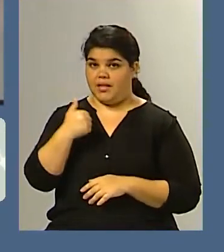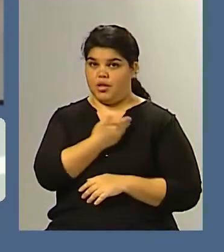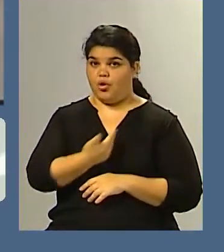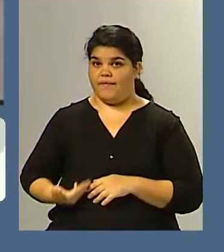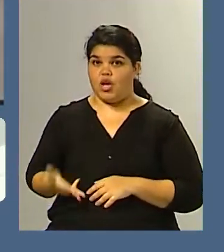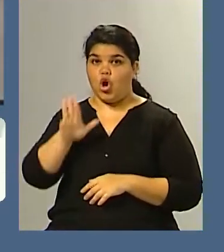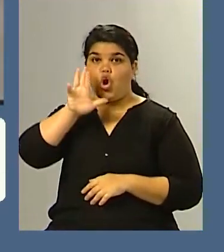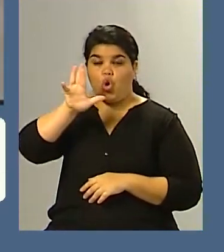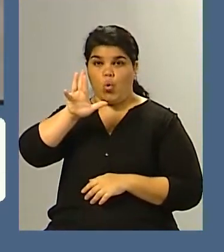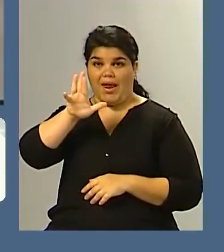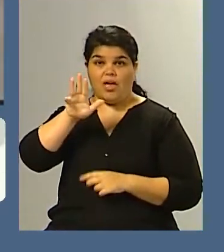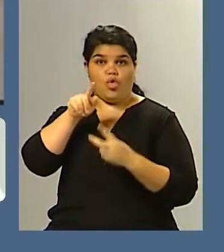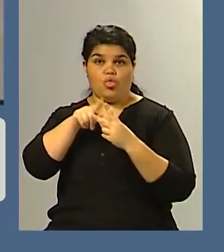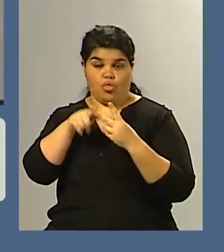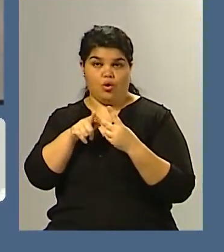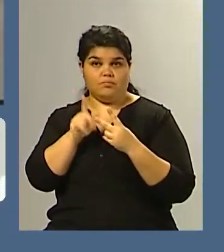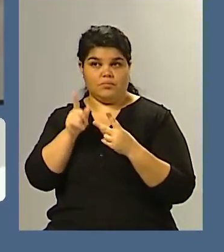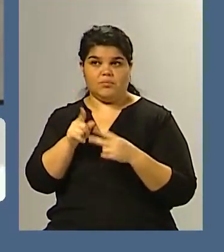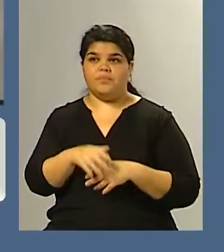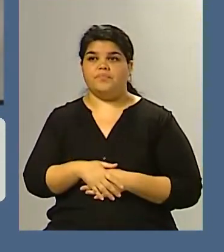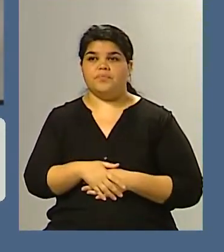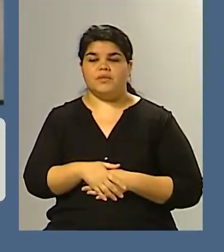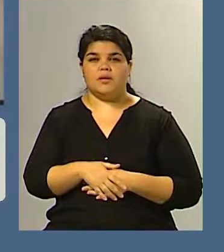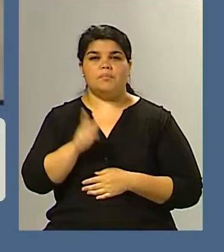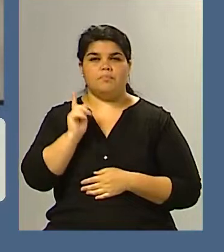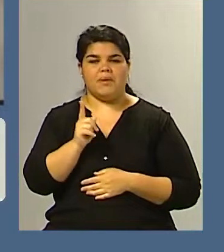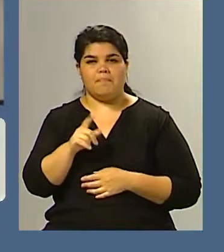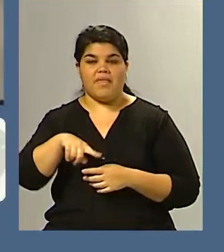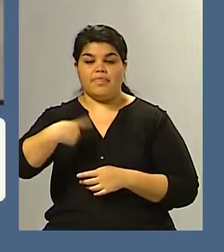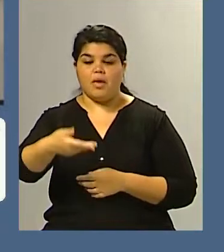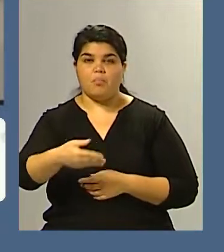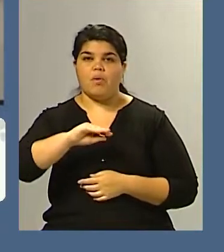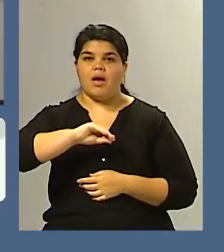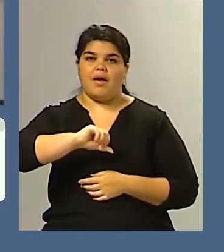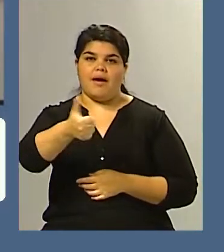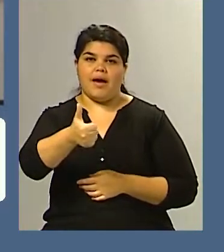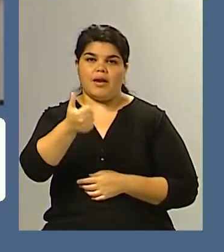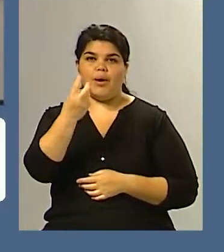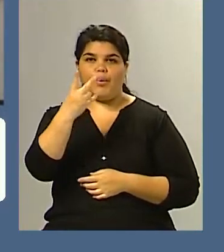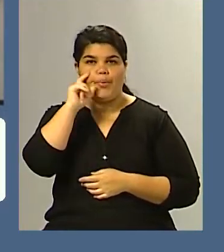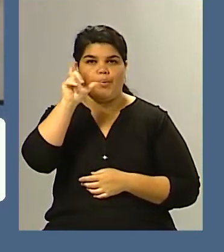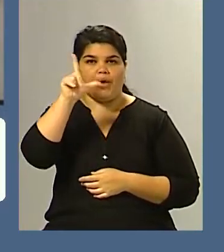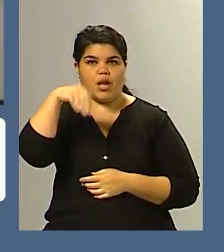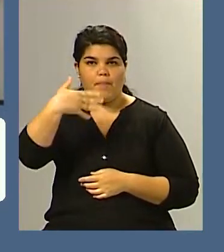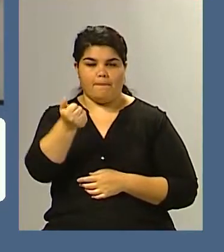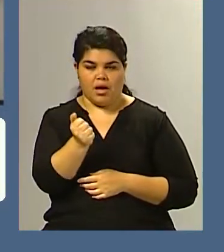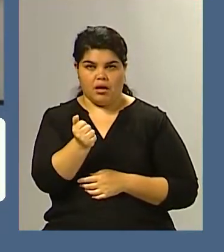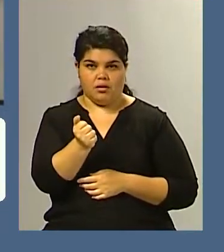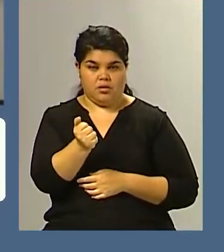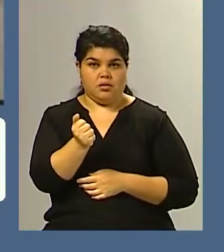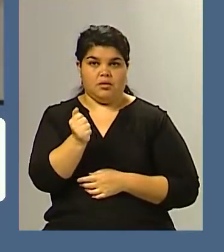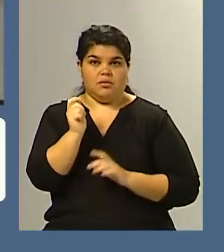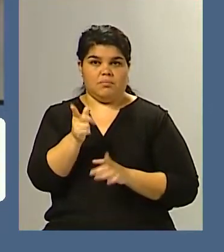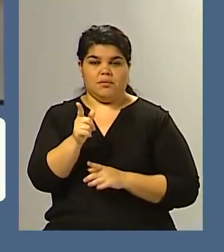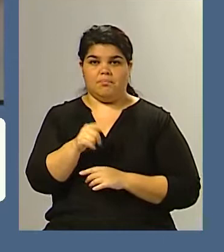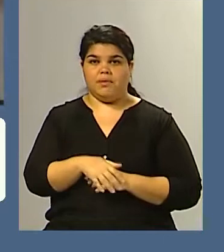también esto hizo que ganara Dilma Rousseff, y sobre todo le fue bien tal vez en el primer gobierno de Dilma Rousseff, y